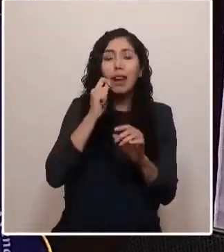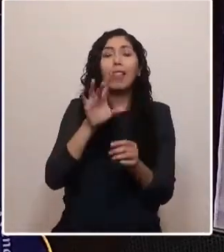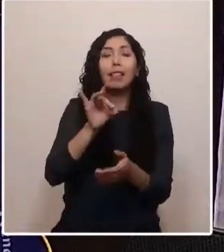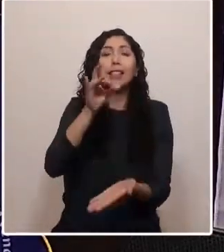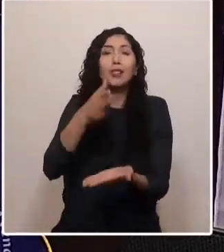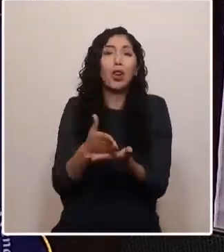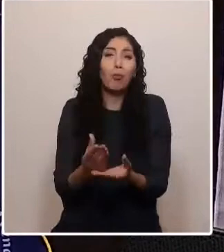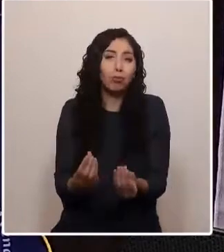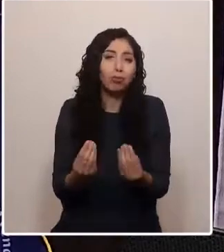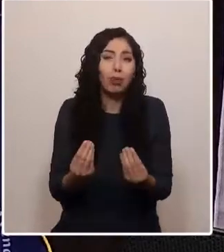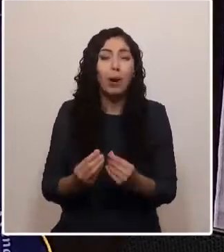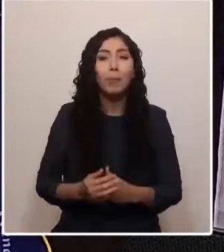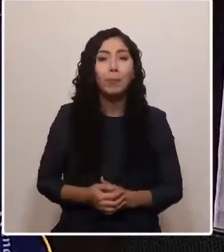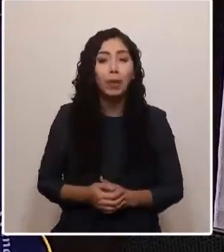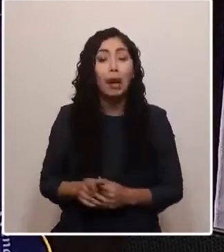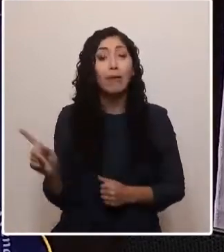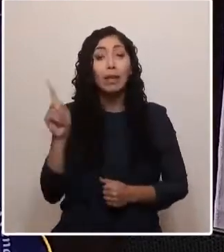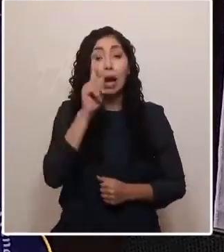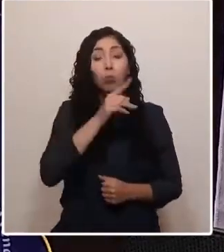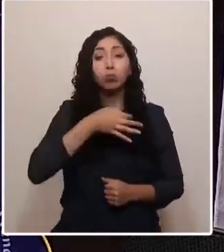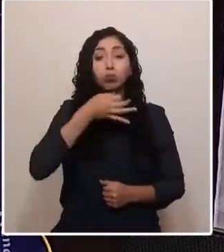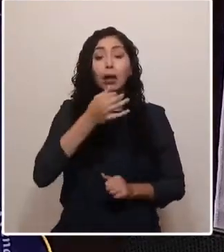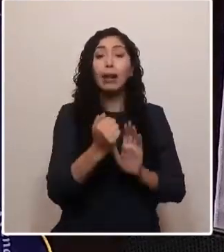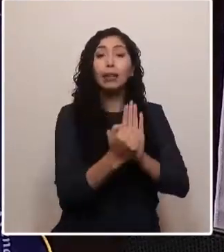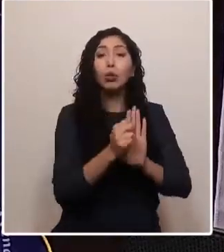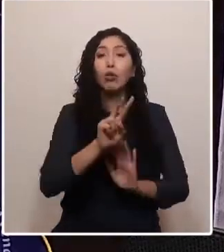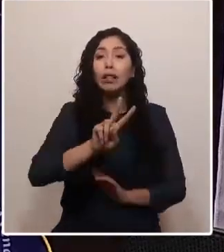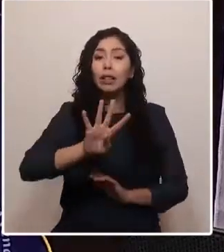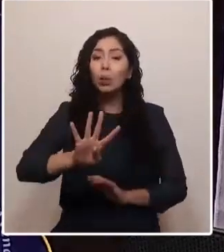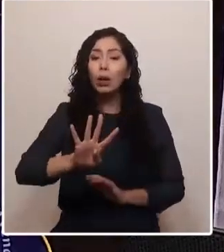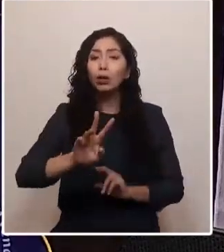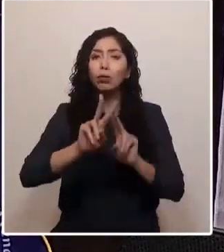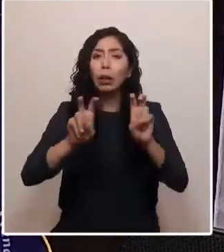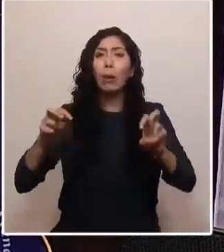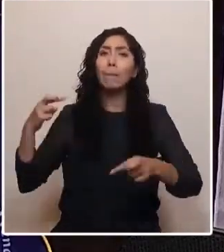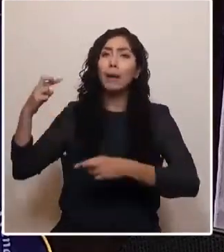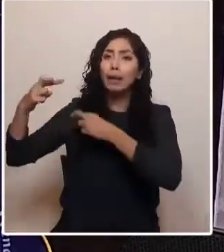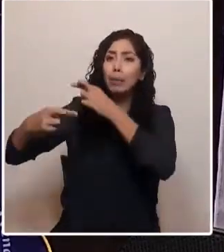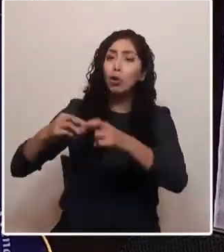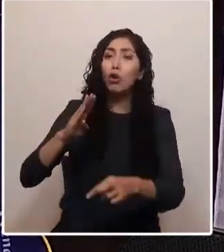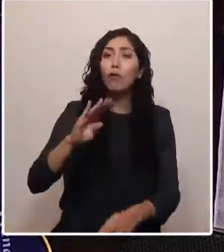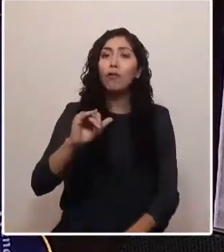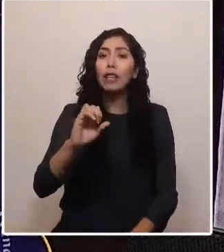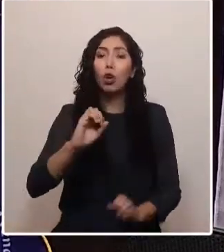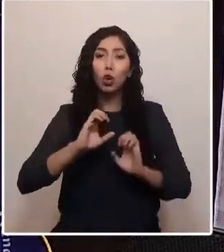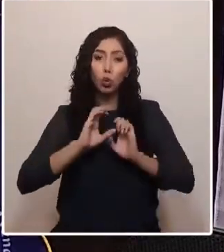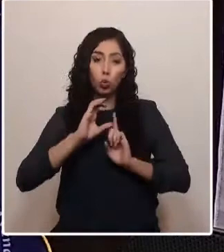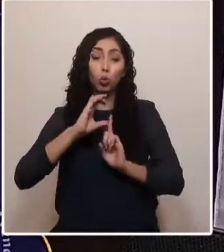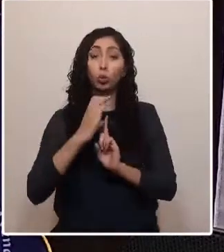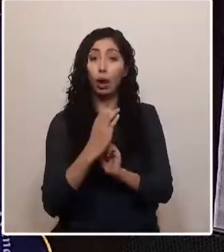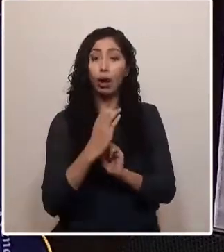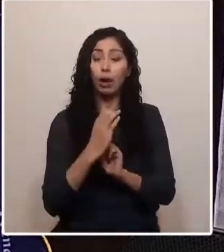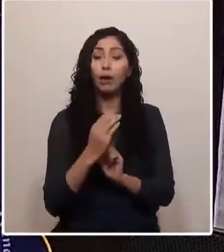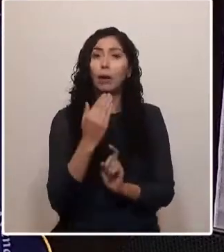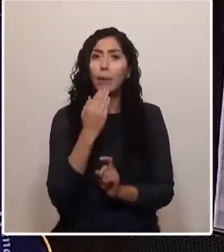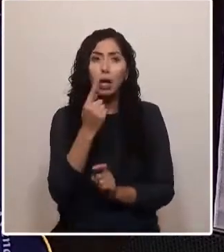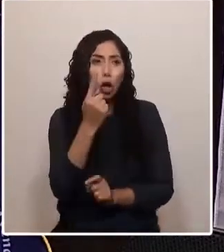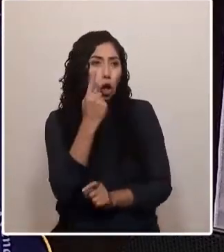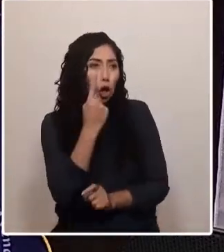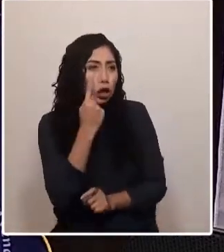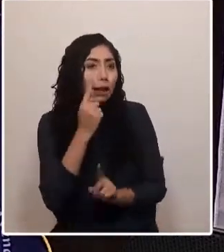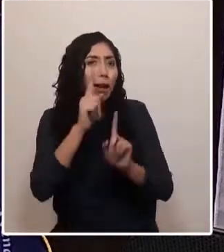decisiones. Finalmente, me referiré al artículo 24 sobre patrimonio biocultural. En la misma línea de conocer, también debe incluirse